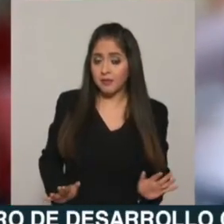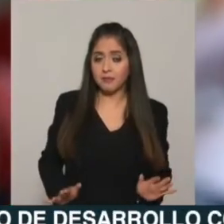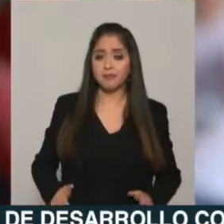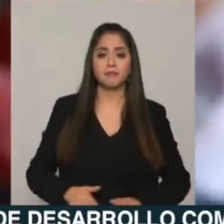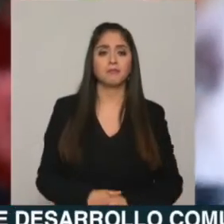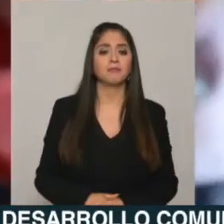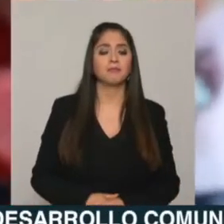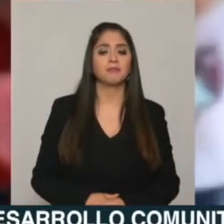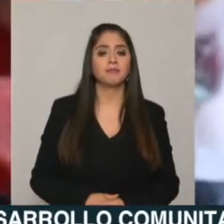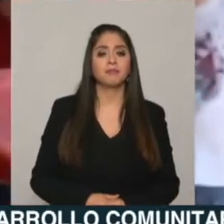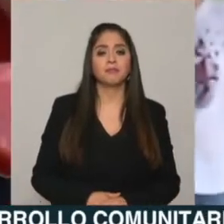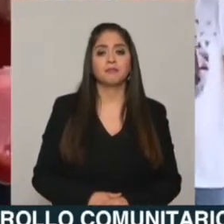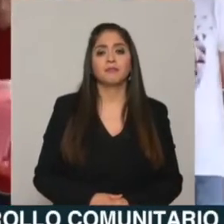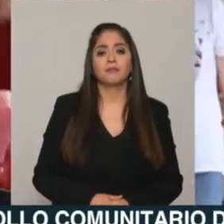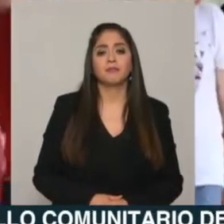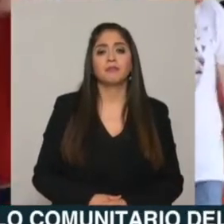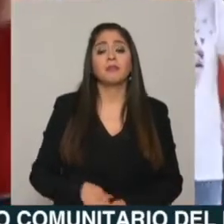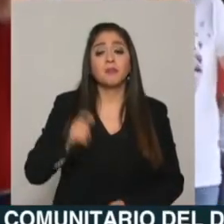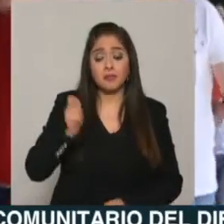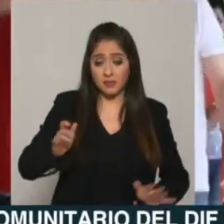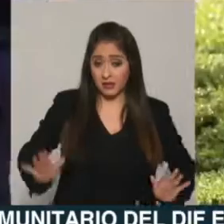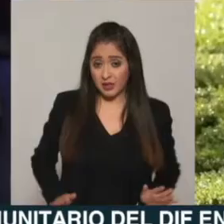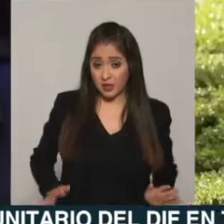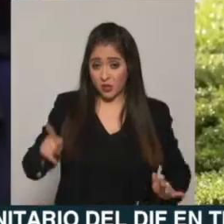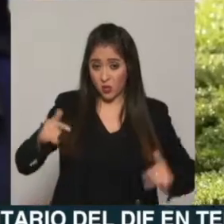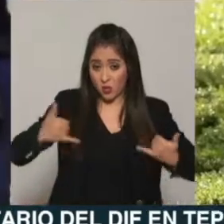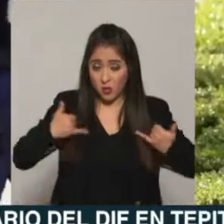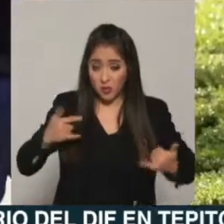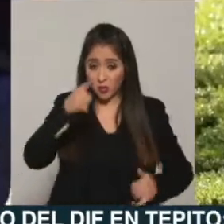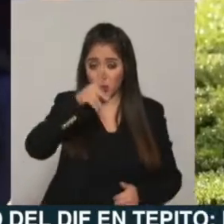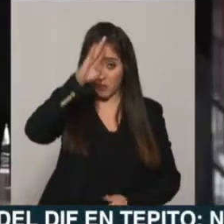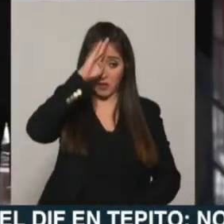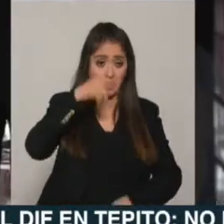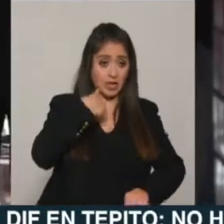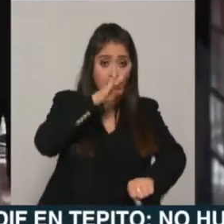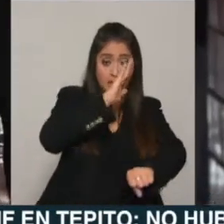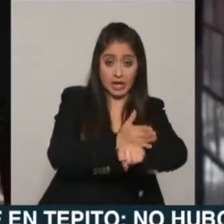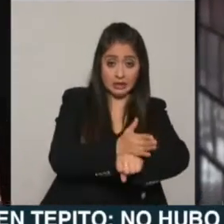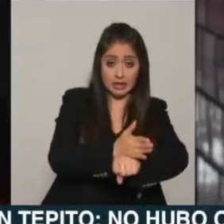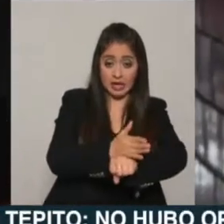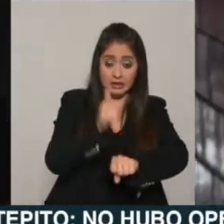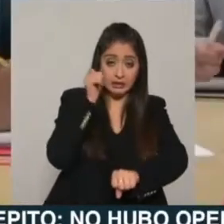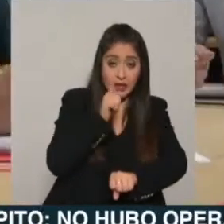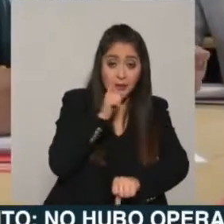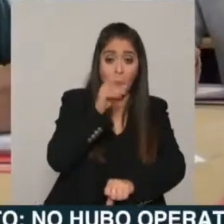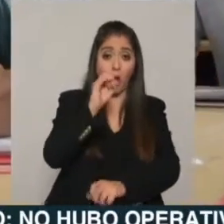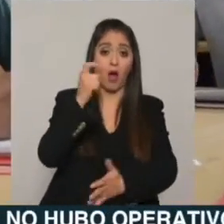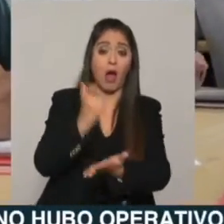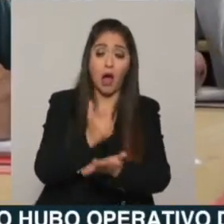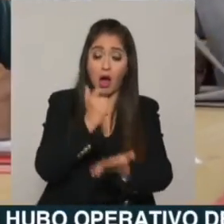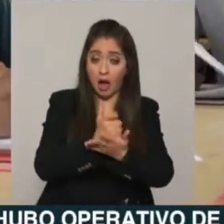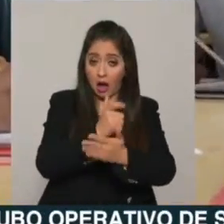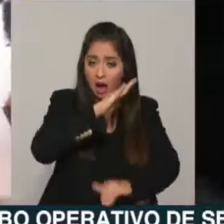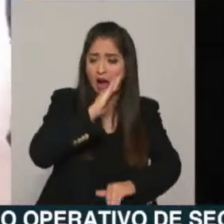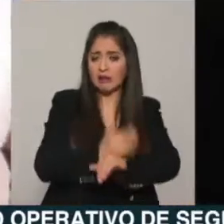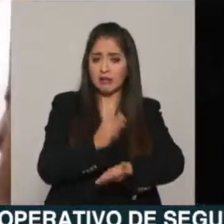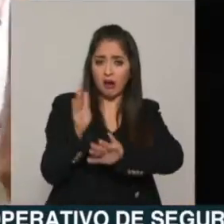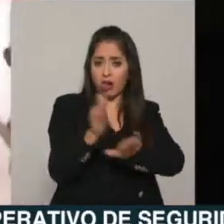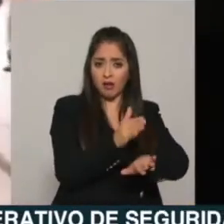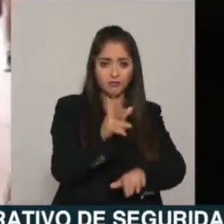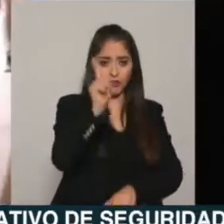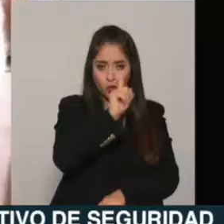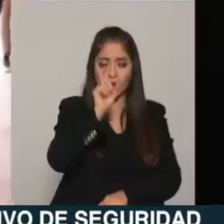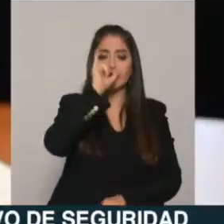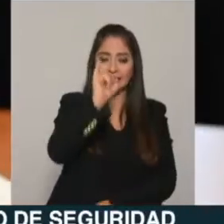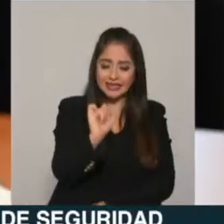situación en el sistema juvenil no es sancionar por sancionar, no es el ojo por ojo, es un sistema